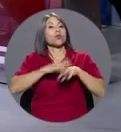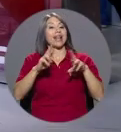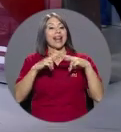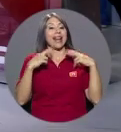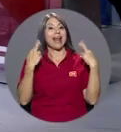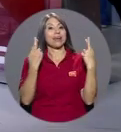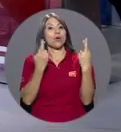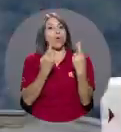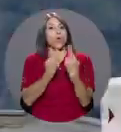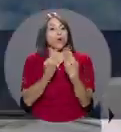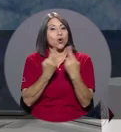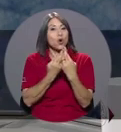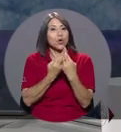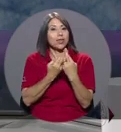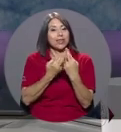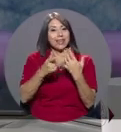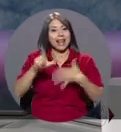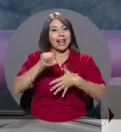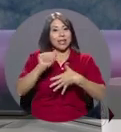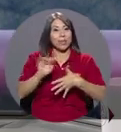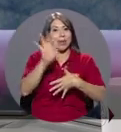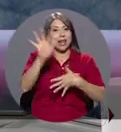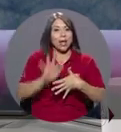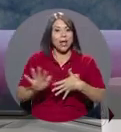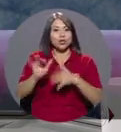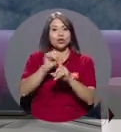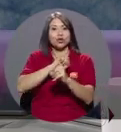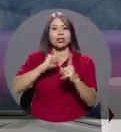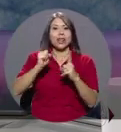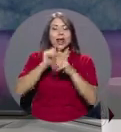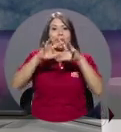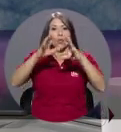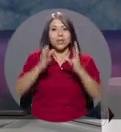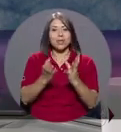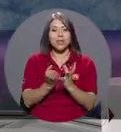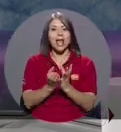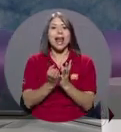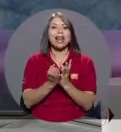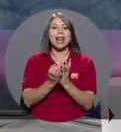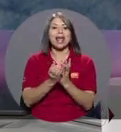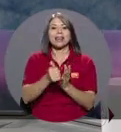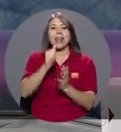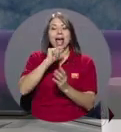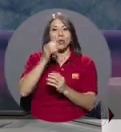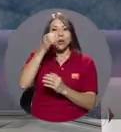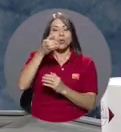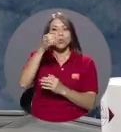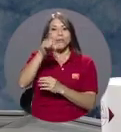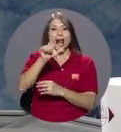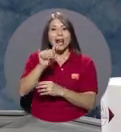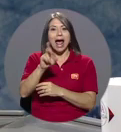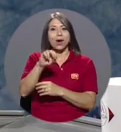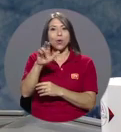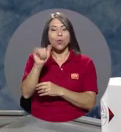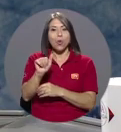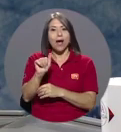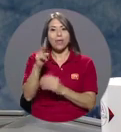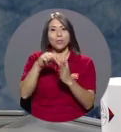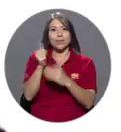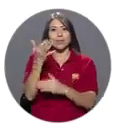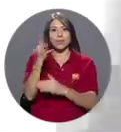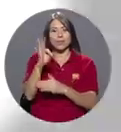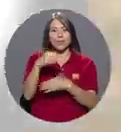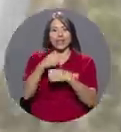capítulo latinoamericano y del Caribe de la Sociedad Mundial de Acuicultura, la ACUA 19, que se realizará en Costa